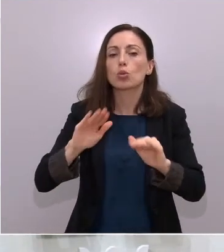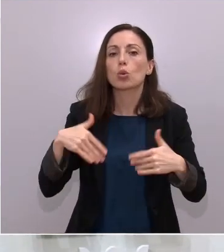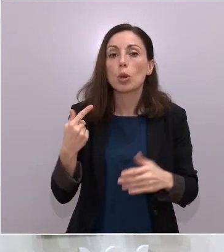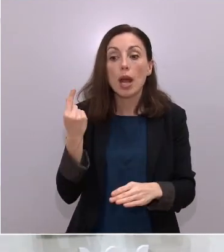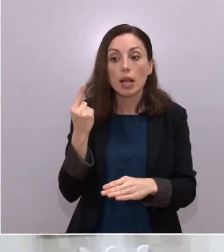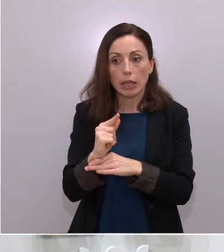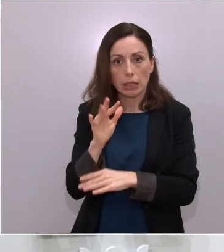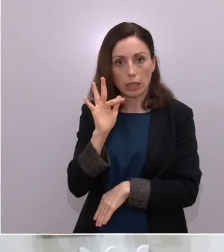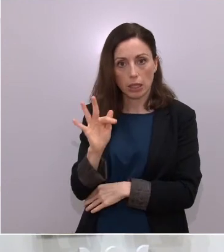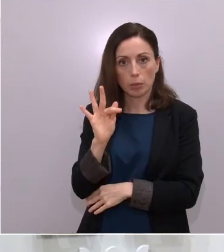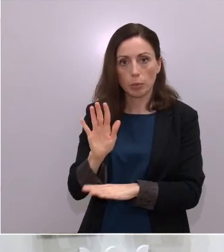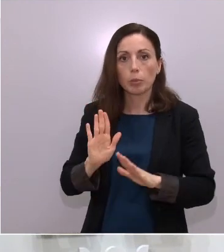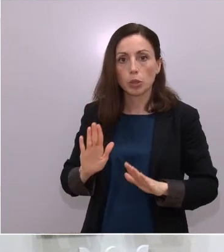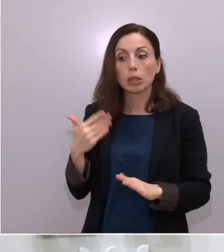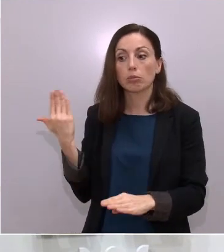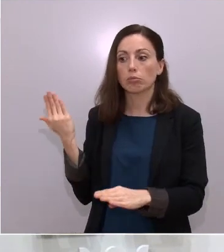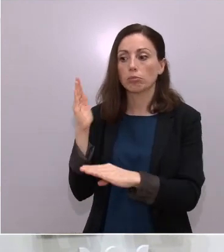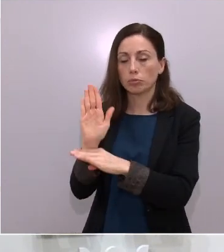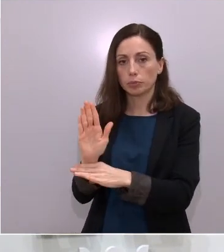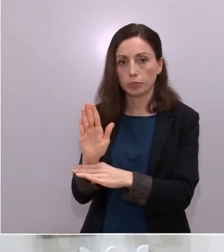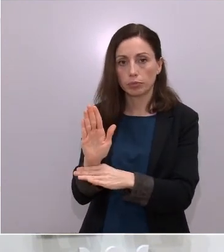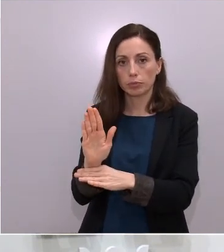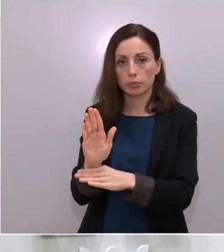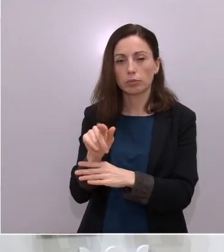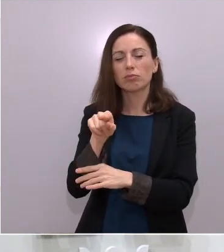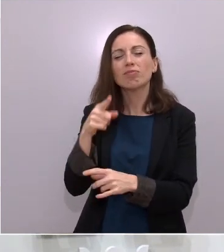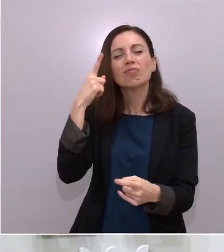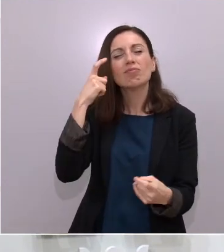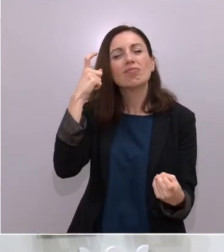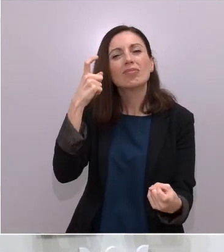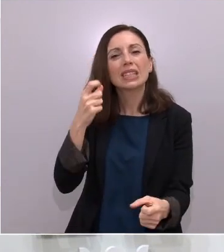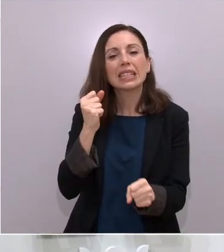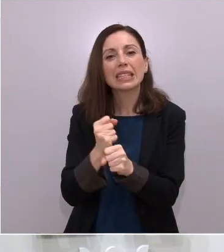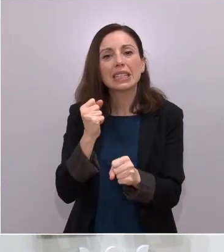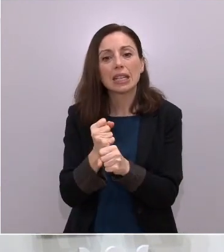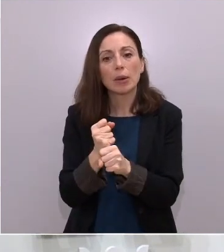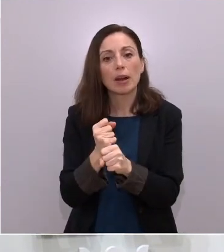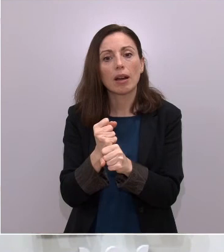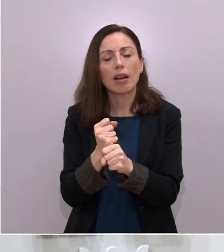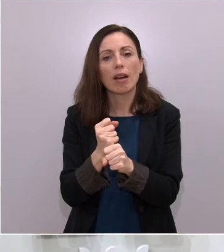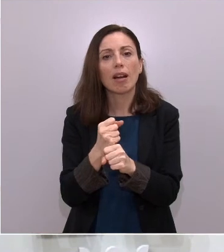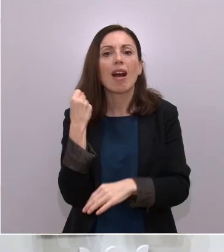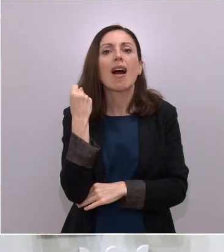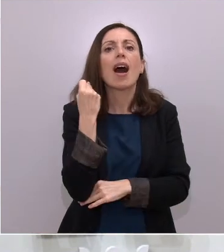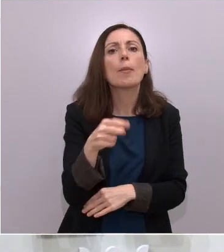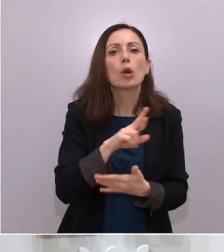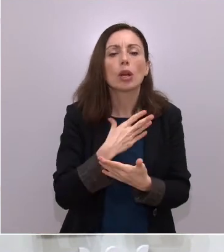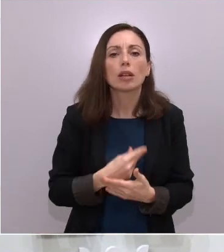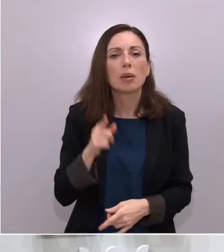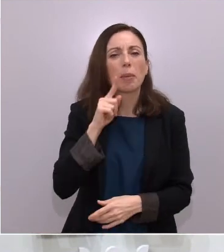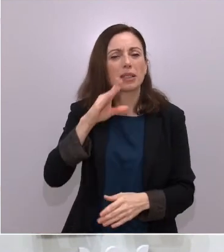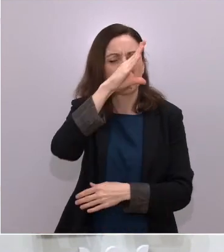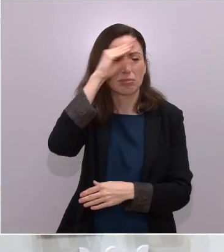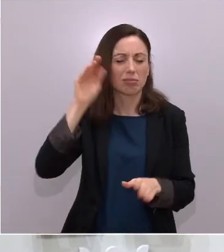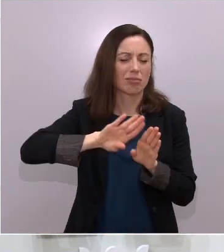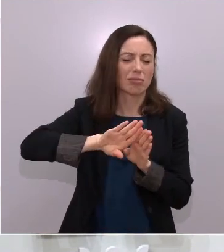crítica constructiva y desde la propuesta intenten trabajar por la región de Murcia. Dejen las mentiras, dejen